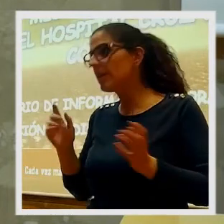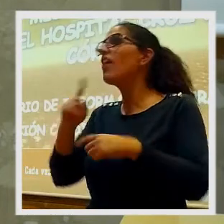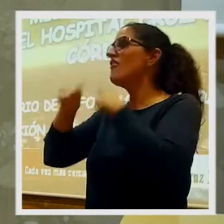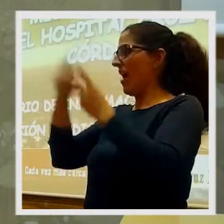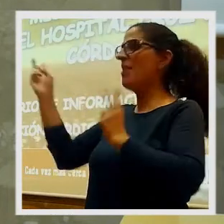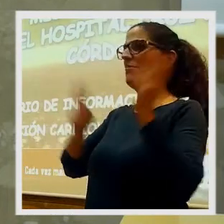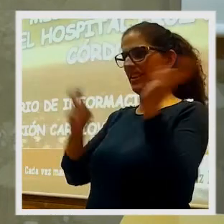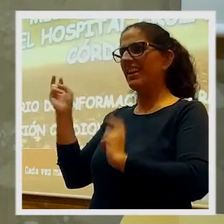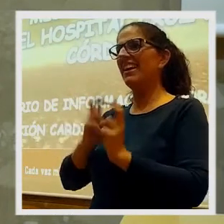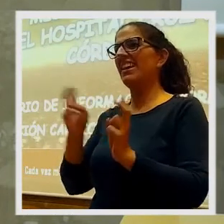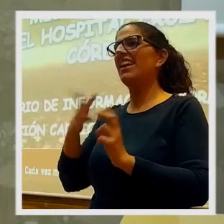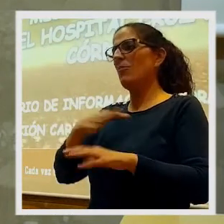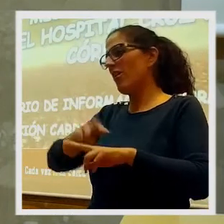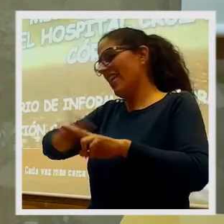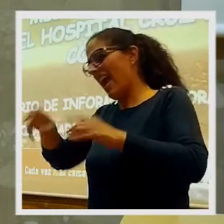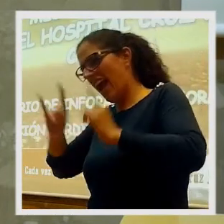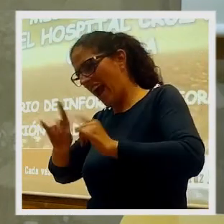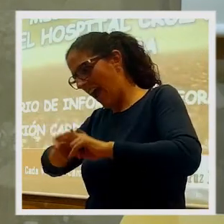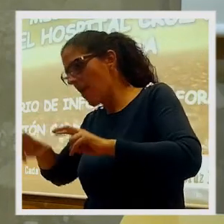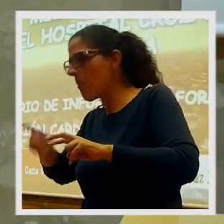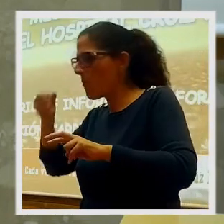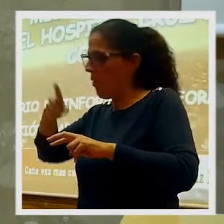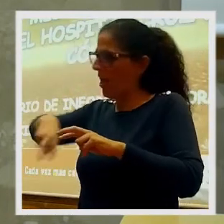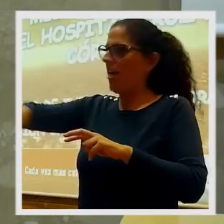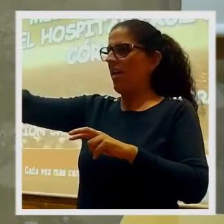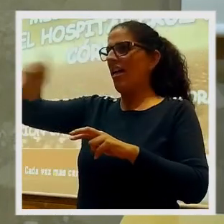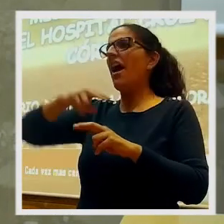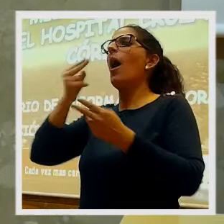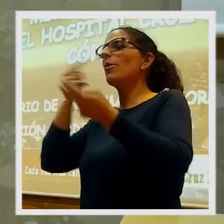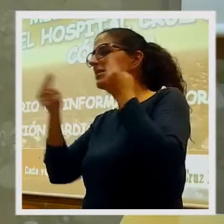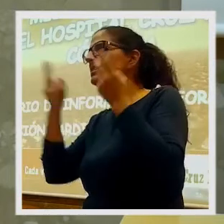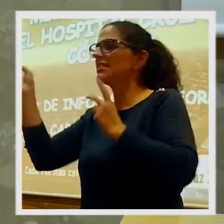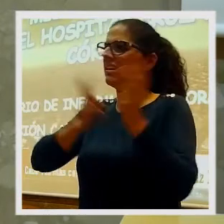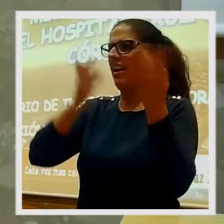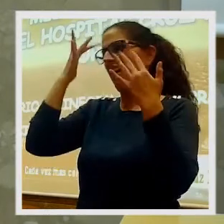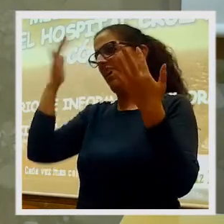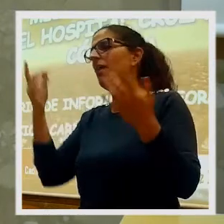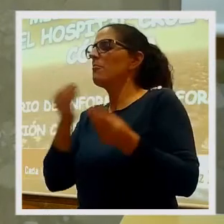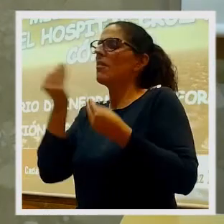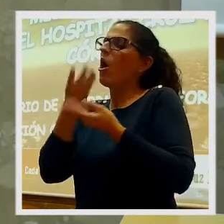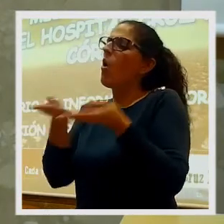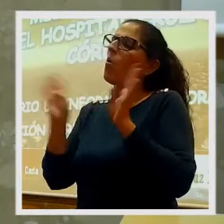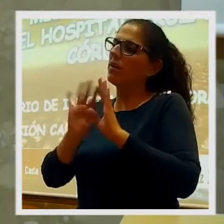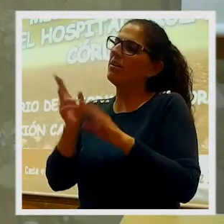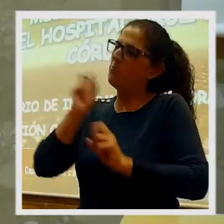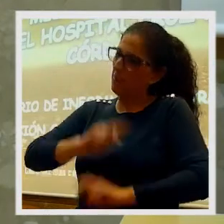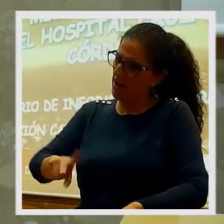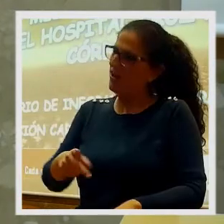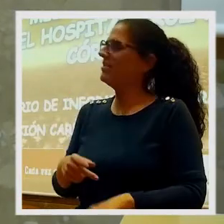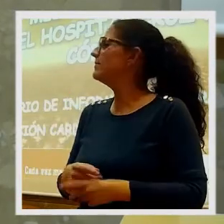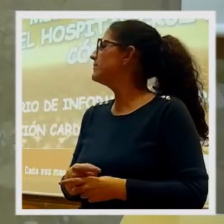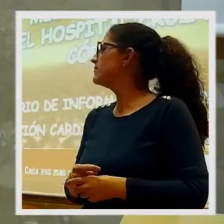por tu familia, ya te puedes bajar de la cama, da un paseíto, ya tienes visita, se vive mejor, la verdad.